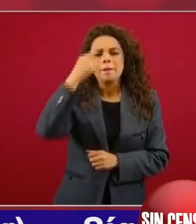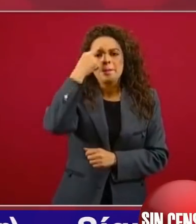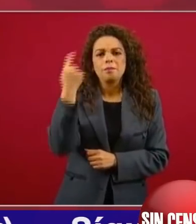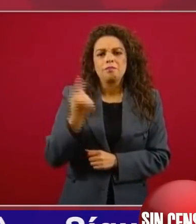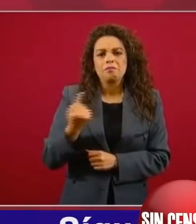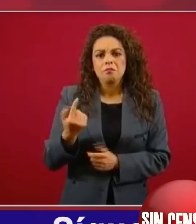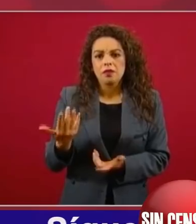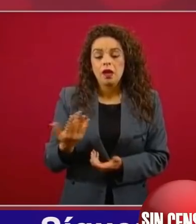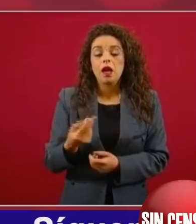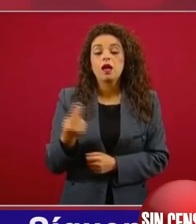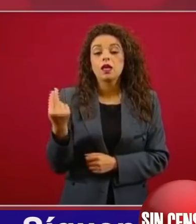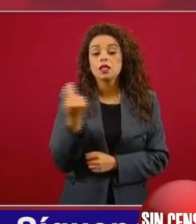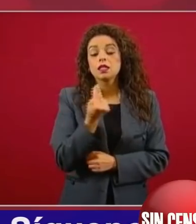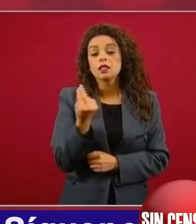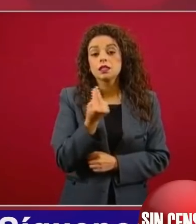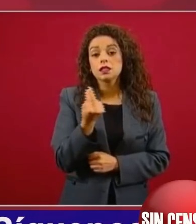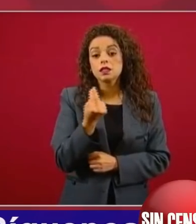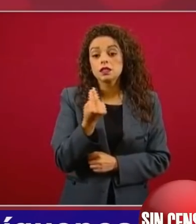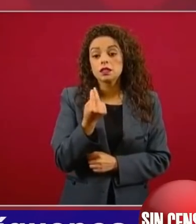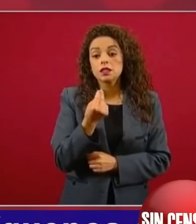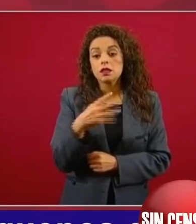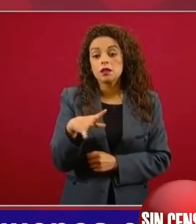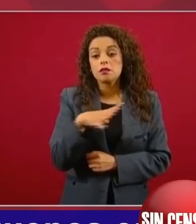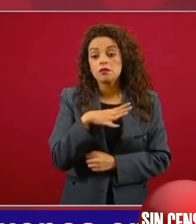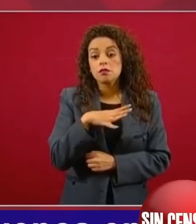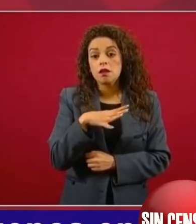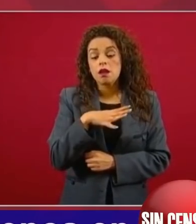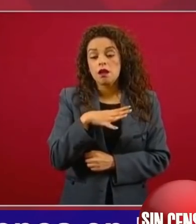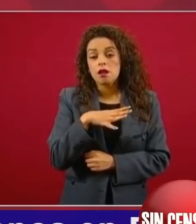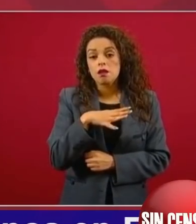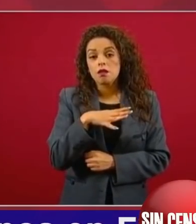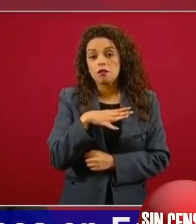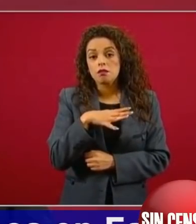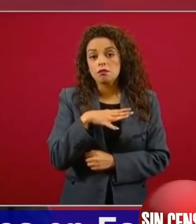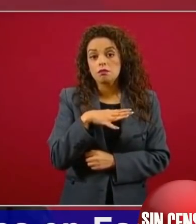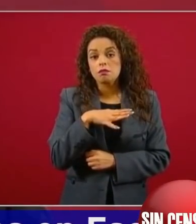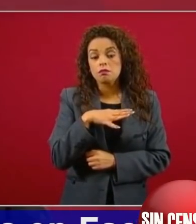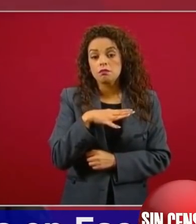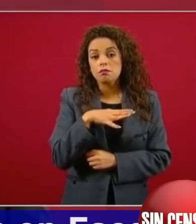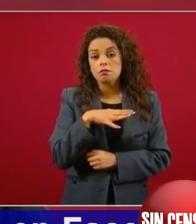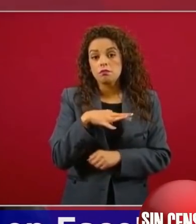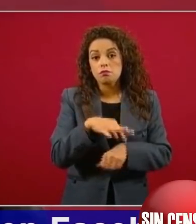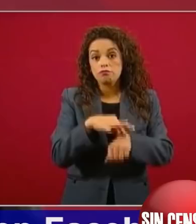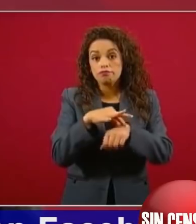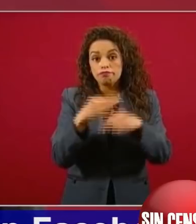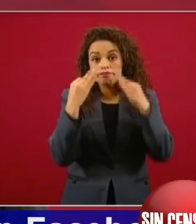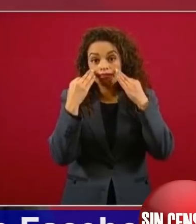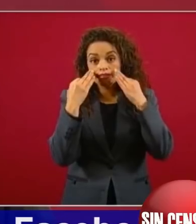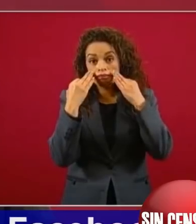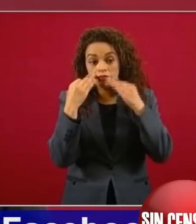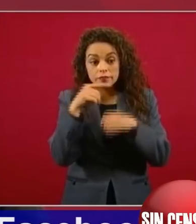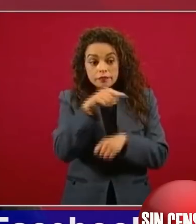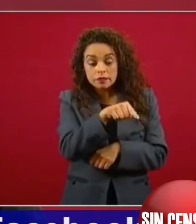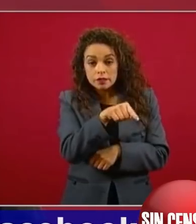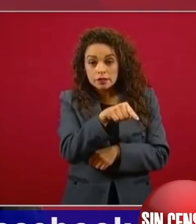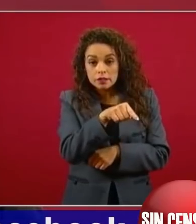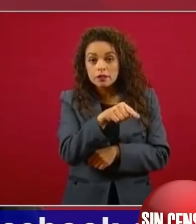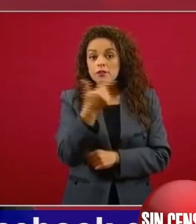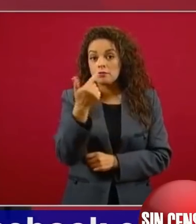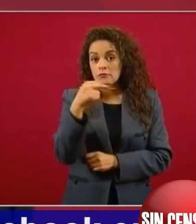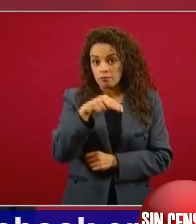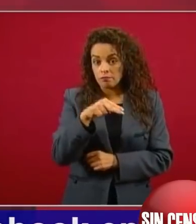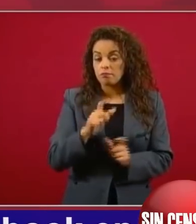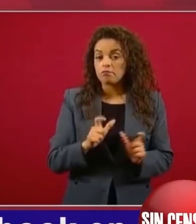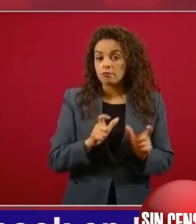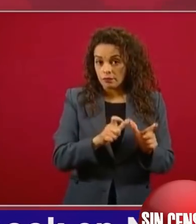haya presencia de la Guardia Nacional en todo el territorio y de manera horizontal,